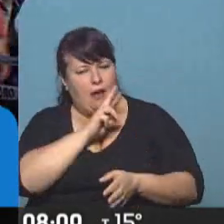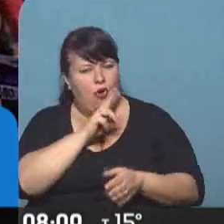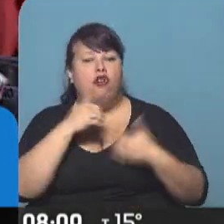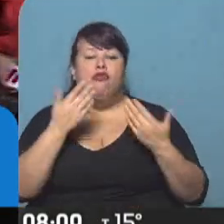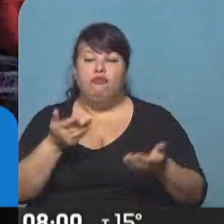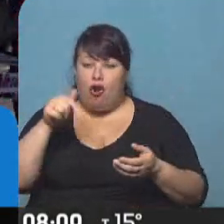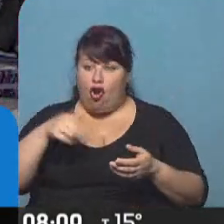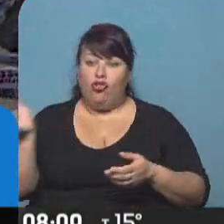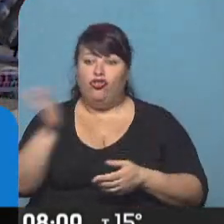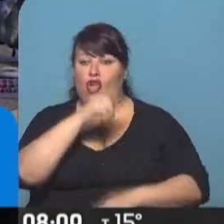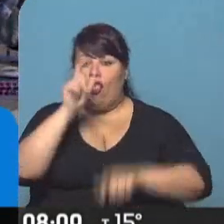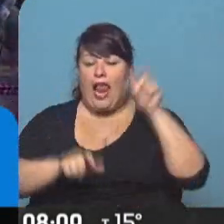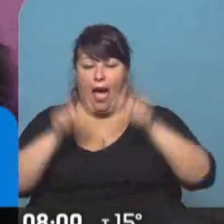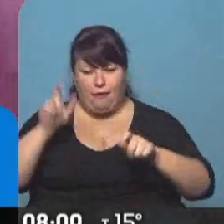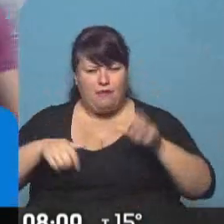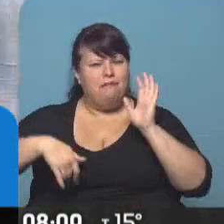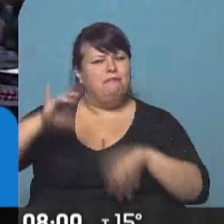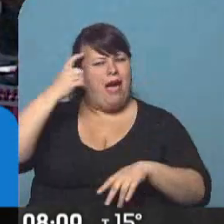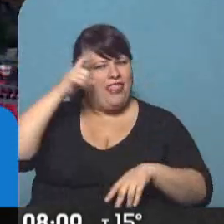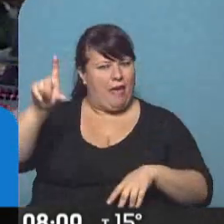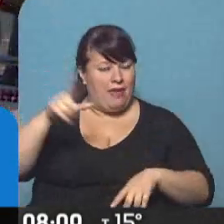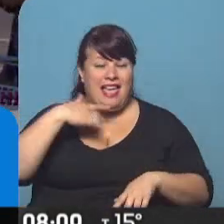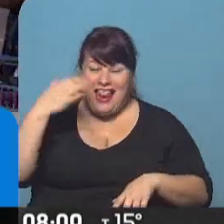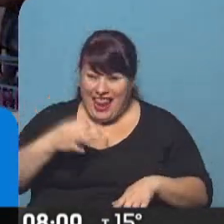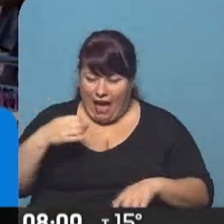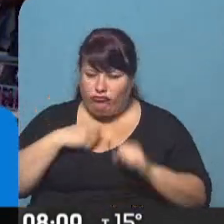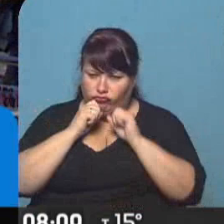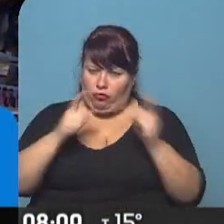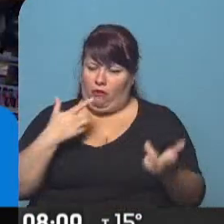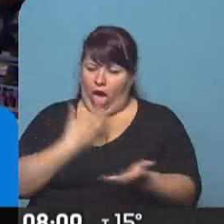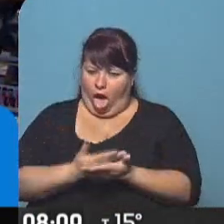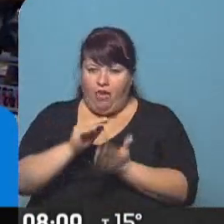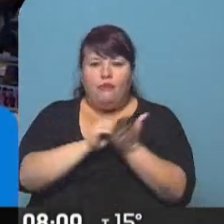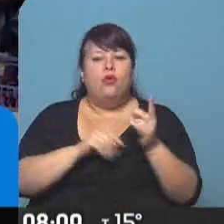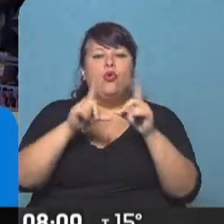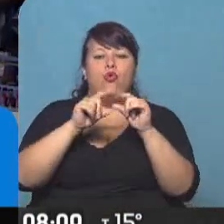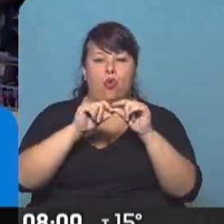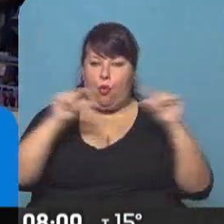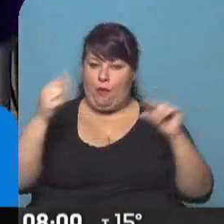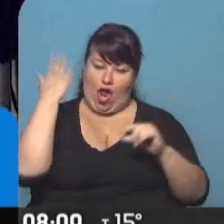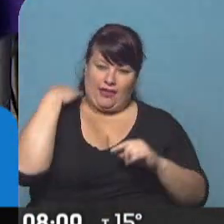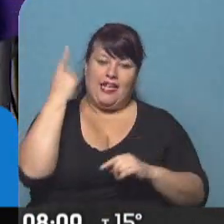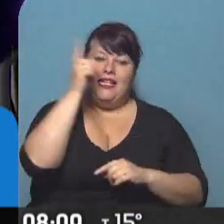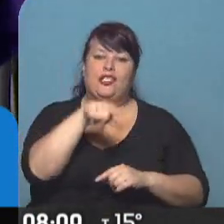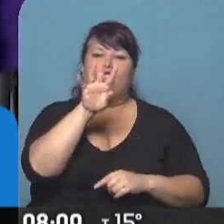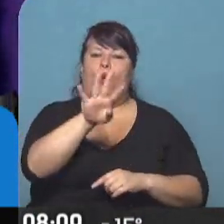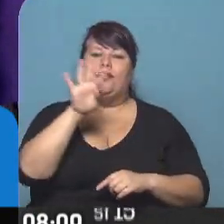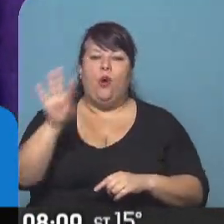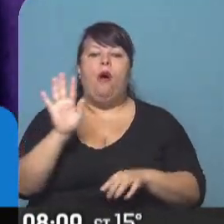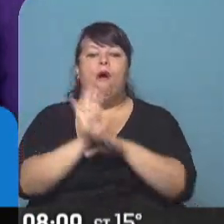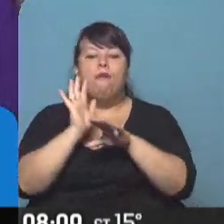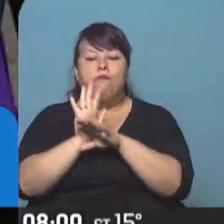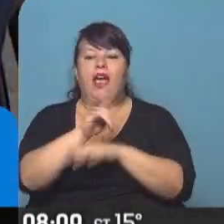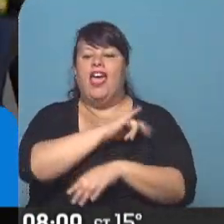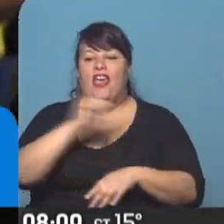hoy todos los participantes, que son más de 10.000, la verdad que nos ha asombrado, corren con el número del 144, que es